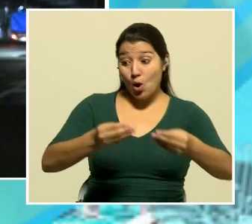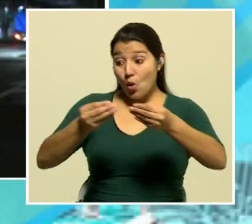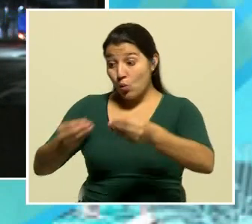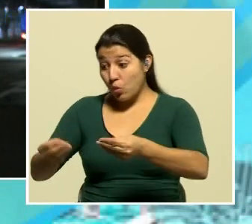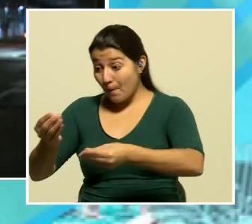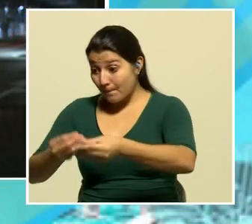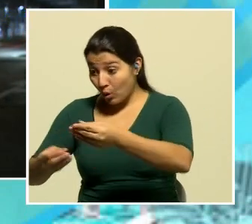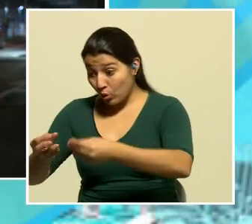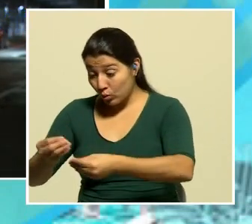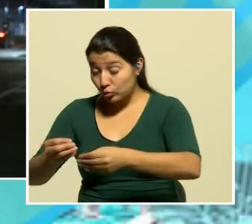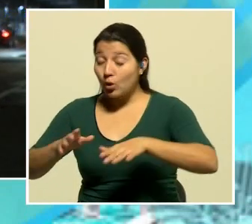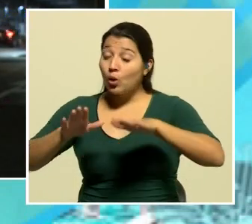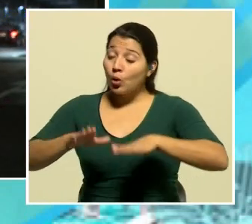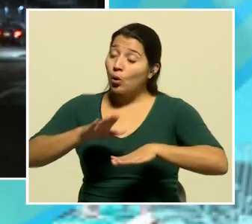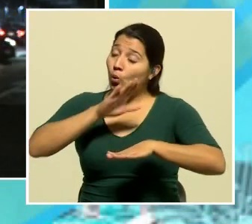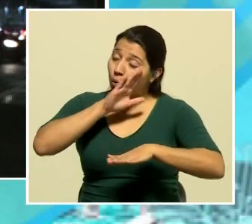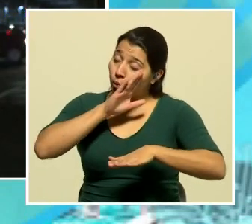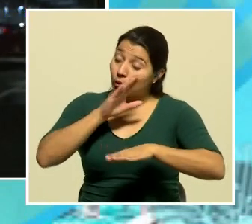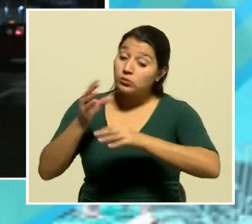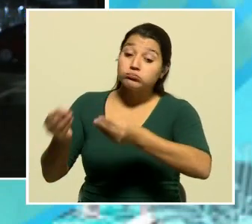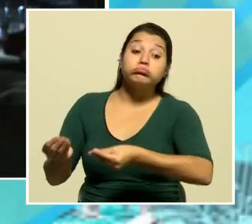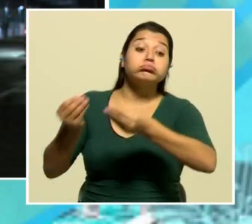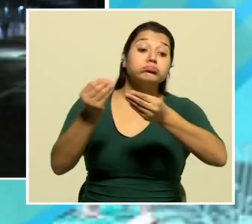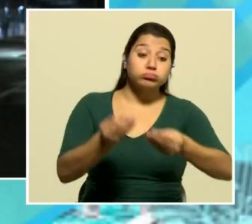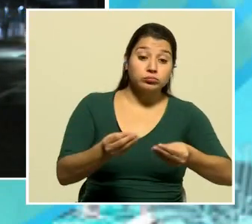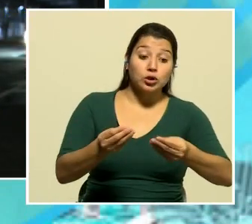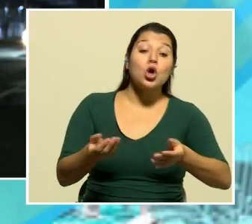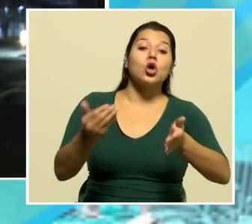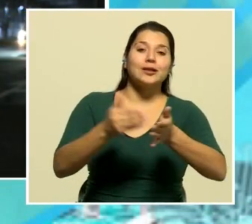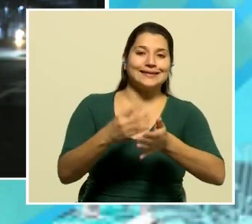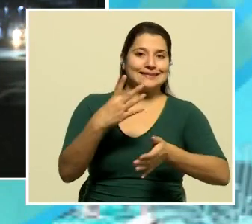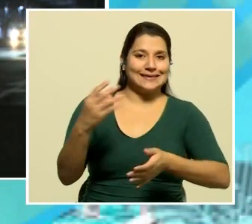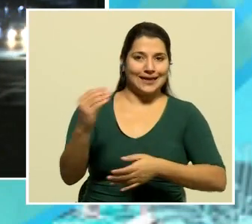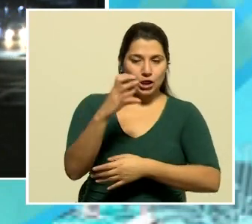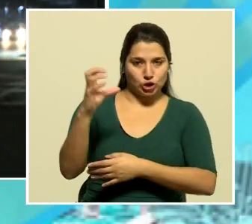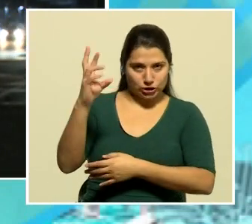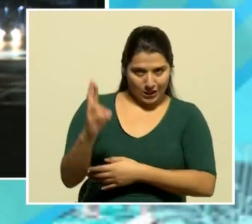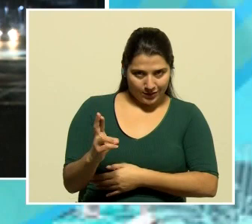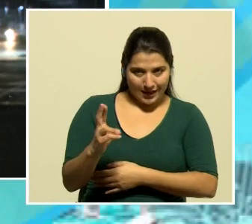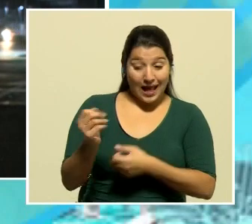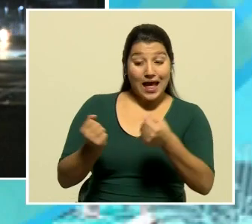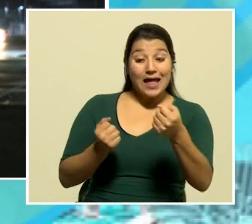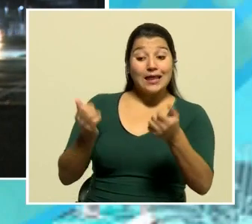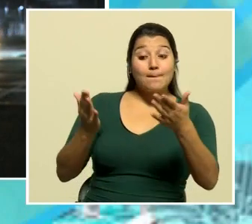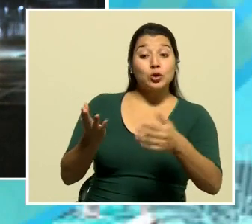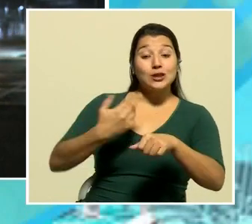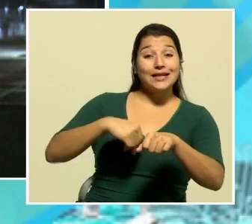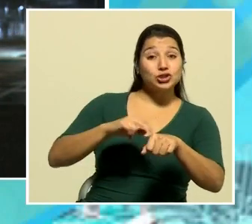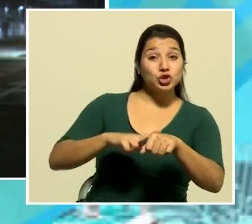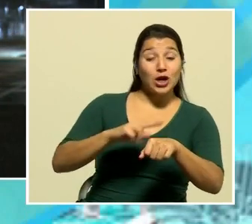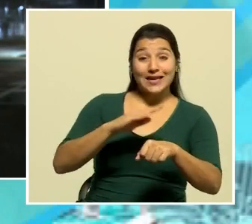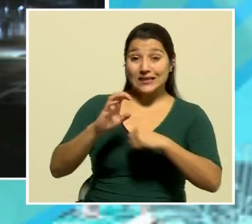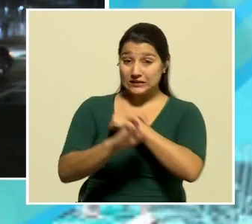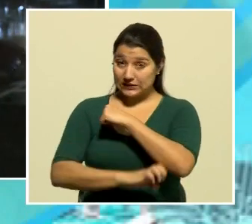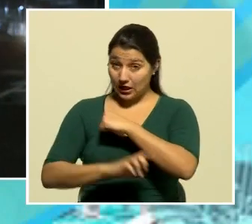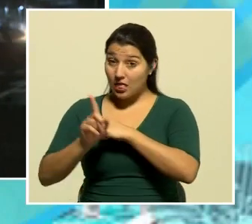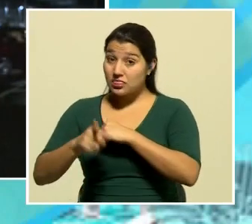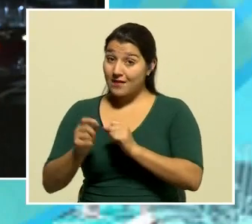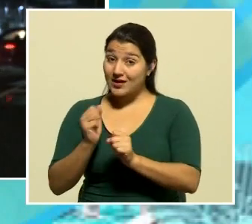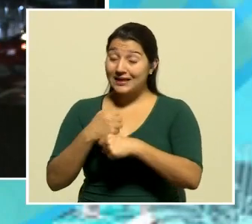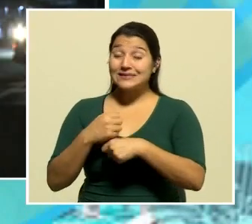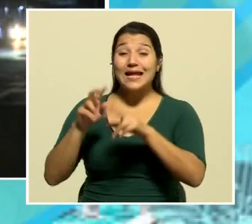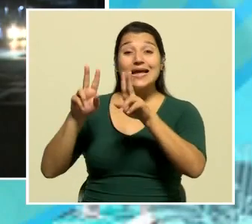y volver a salir del país. Transportistas tanto nacionales como extranjeros deberán someterse a la prueba